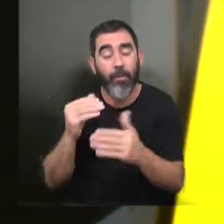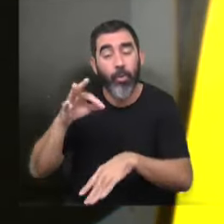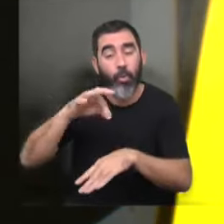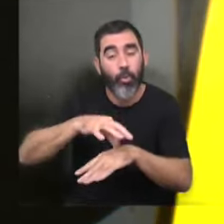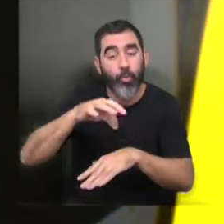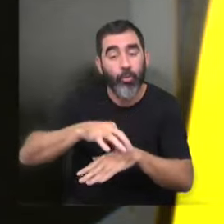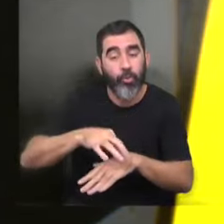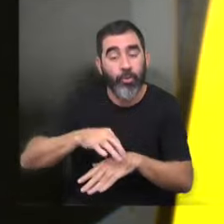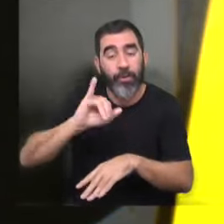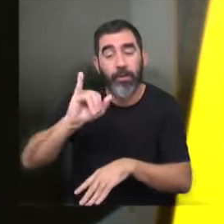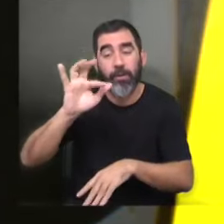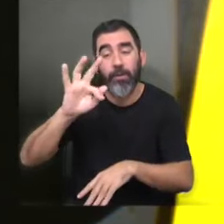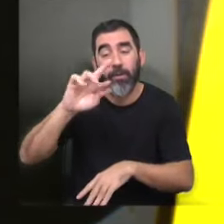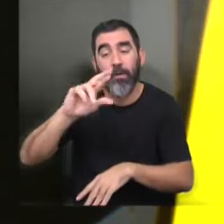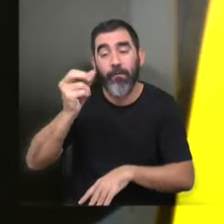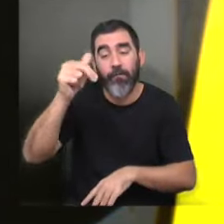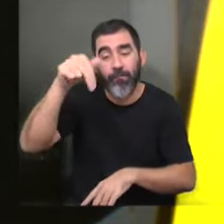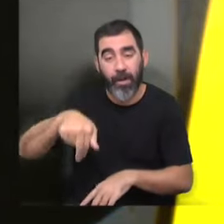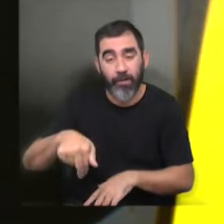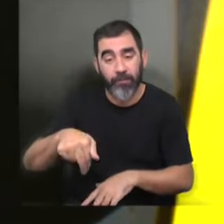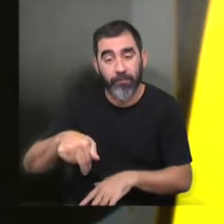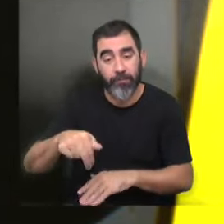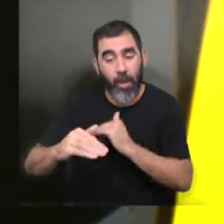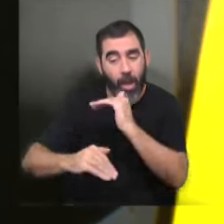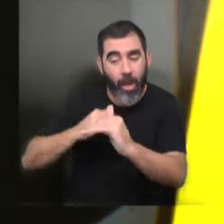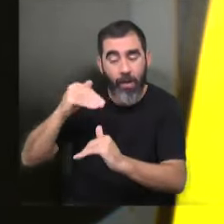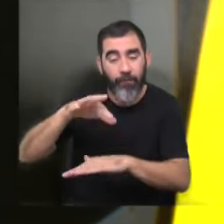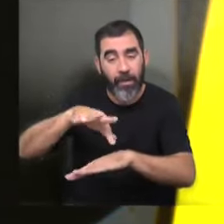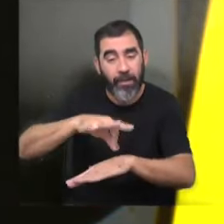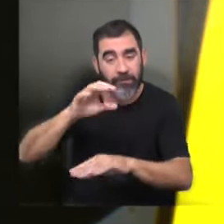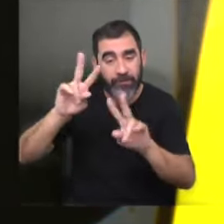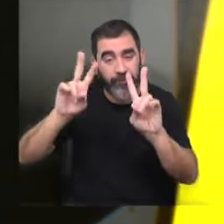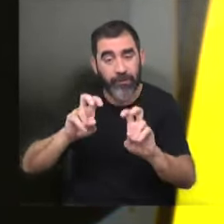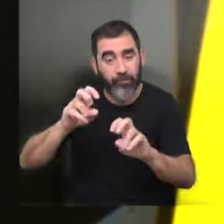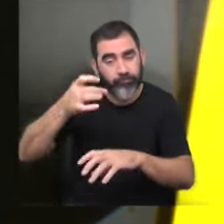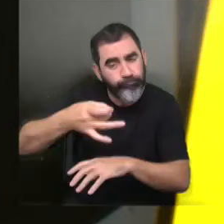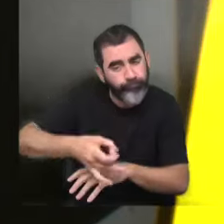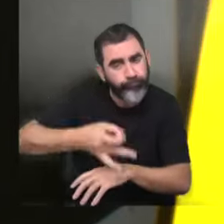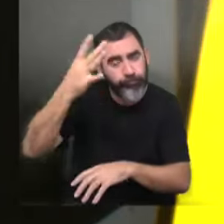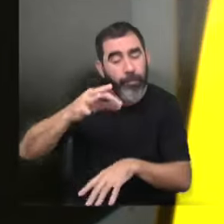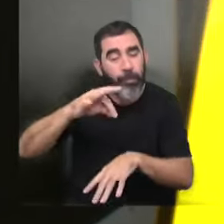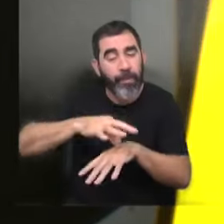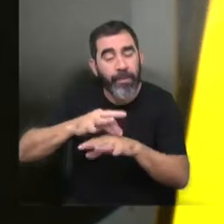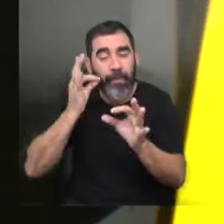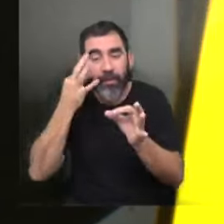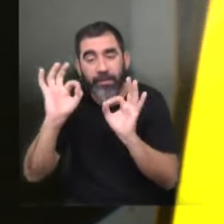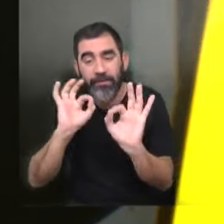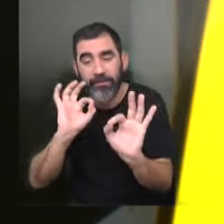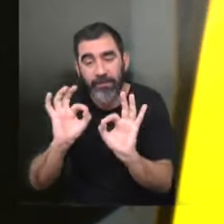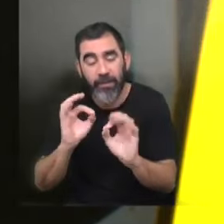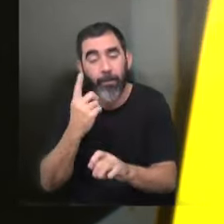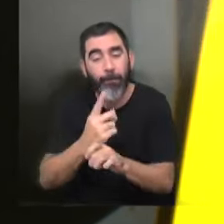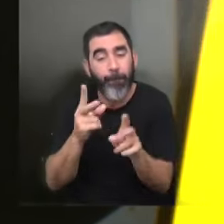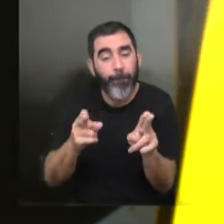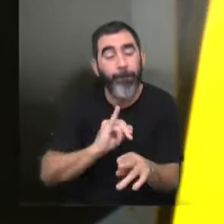doctor Pablo Ifrán, que él es residente avanzado en dermatología y es especialista en medicina estética. En la primera